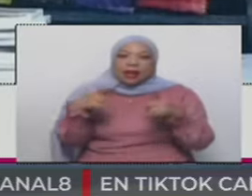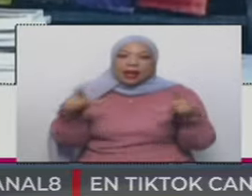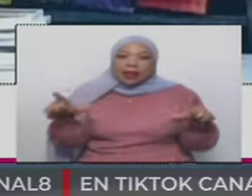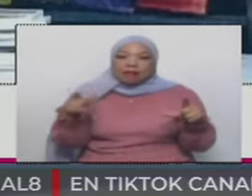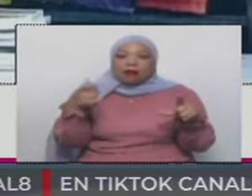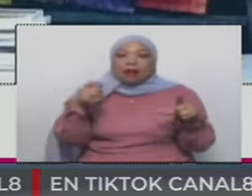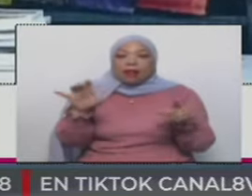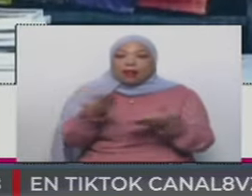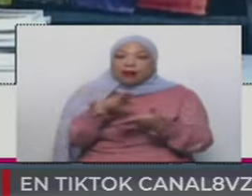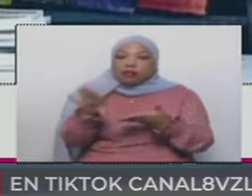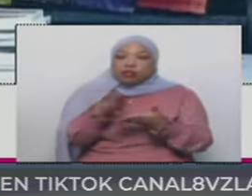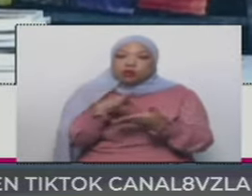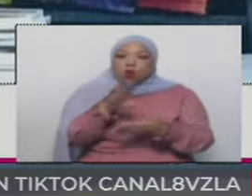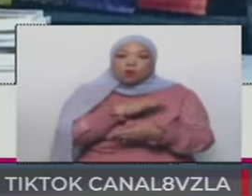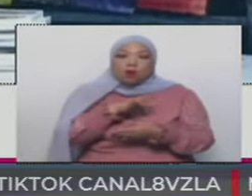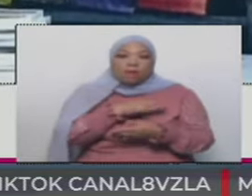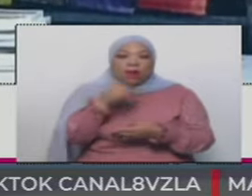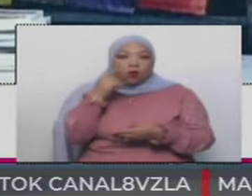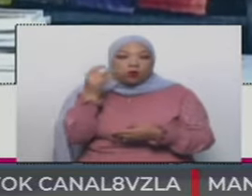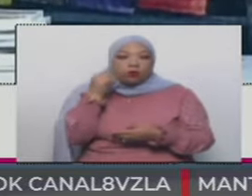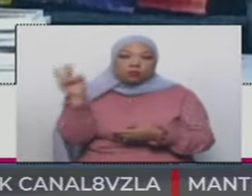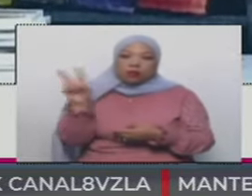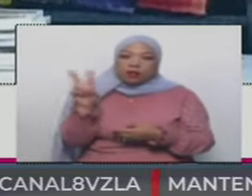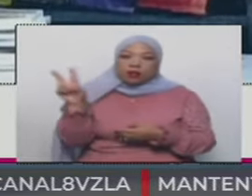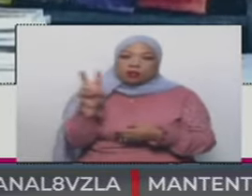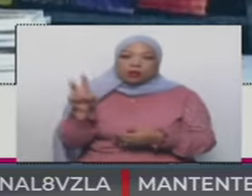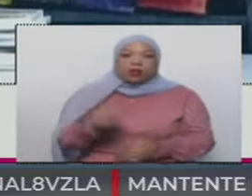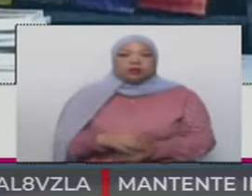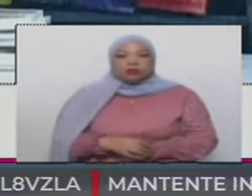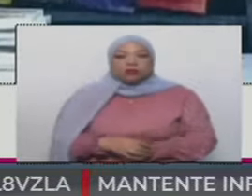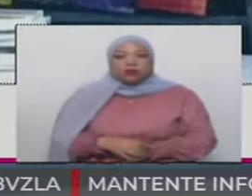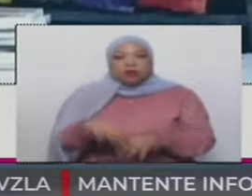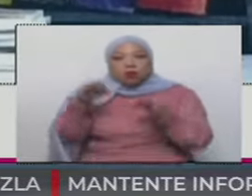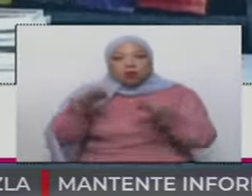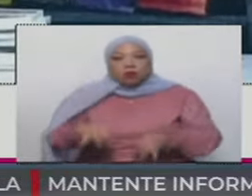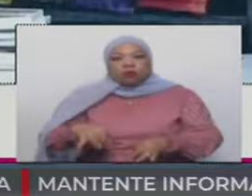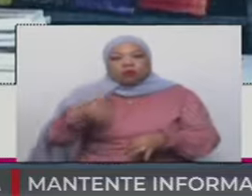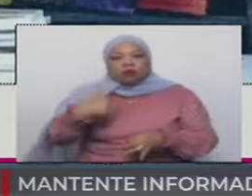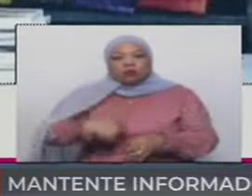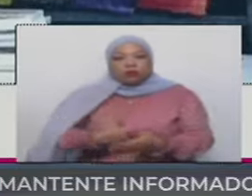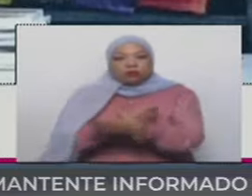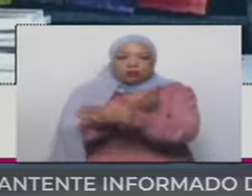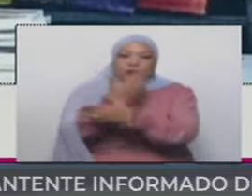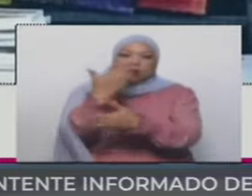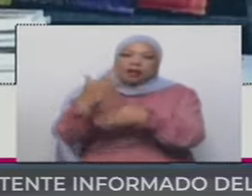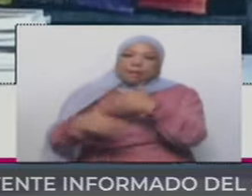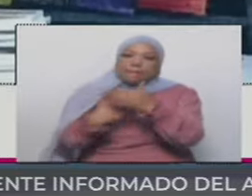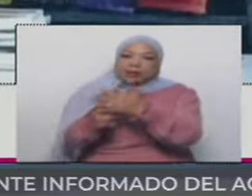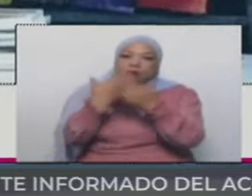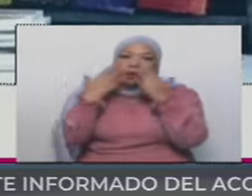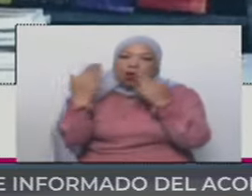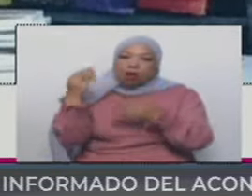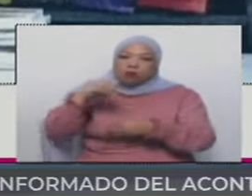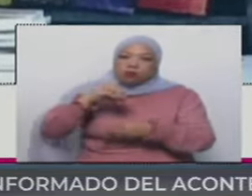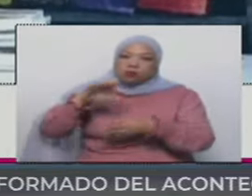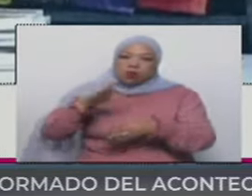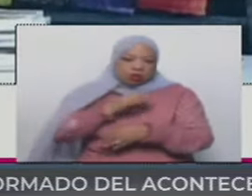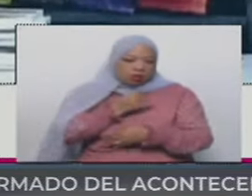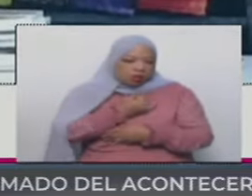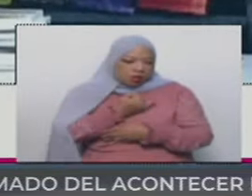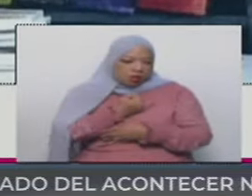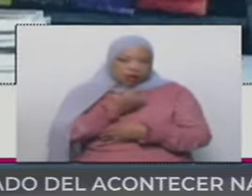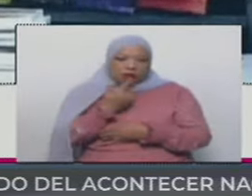música venezolana, nuestra cultura, es la fuerza de nuestra alma, de nuestra identidad.